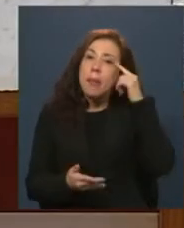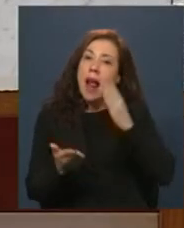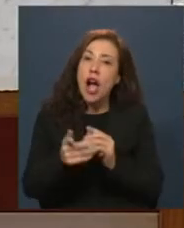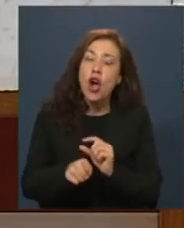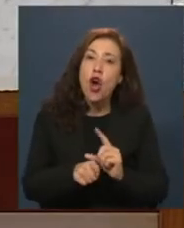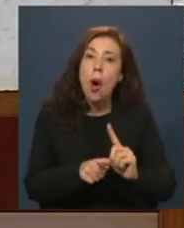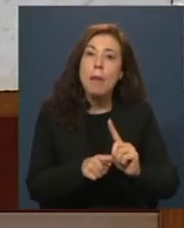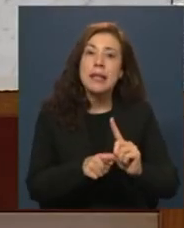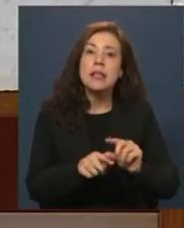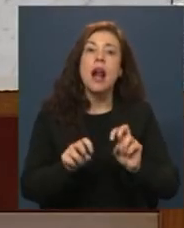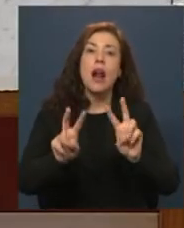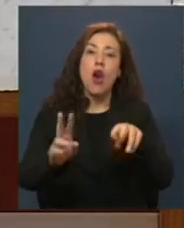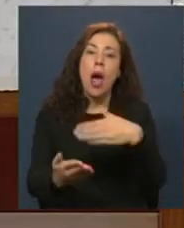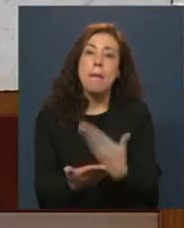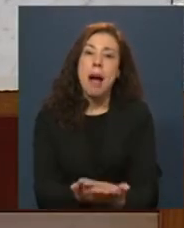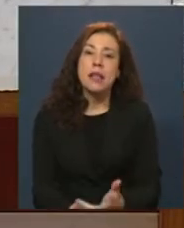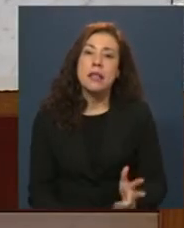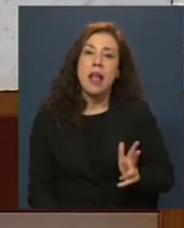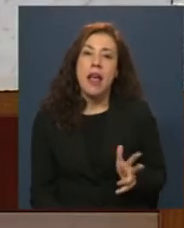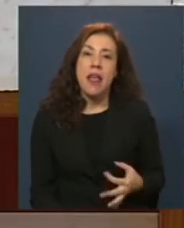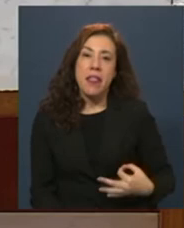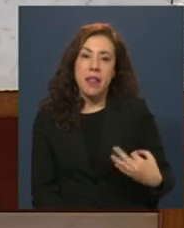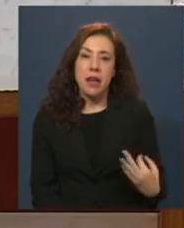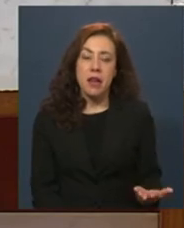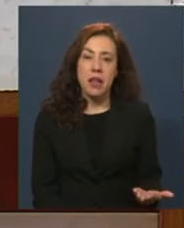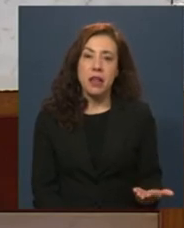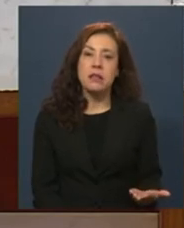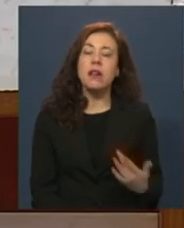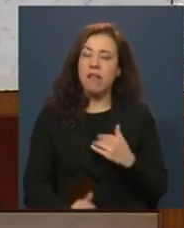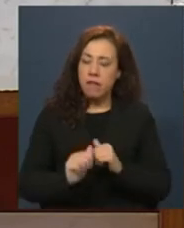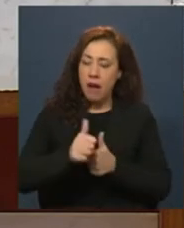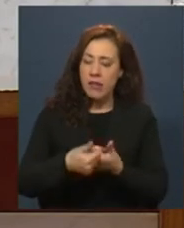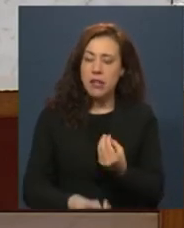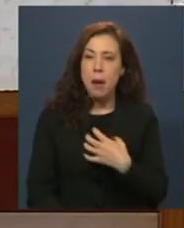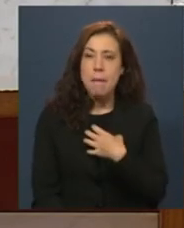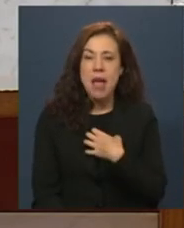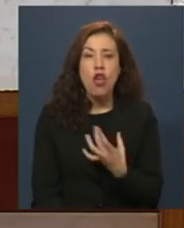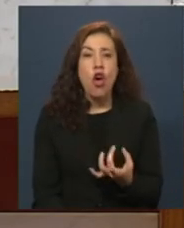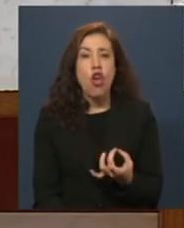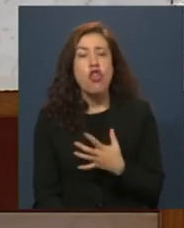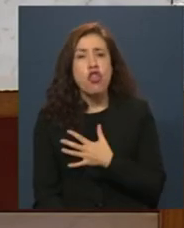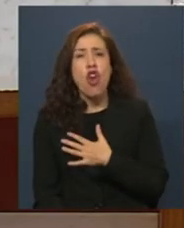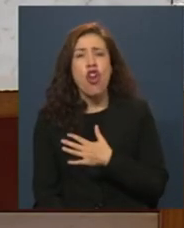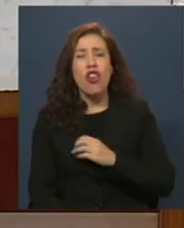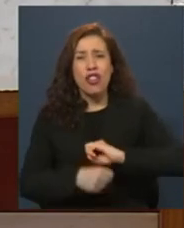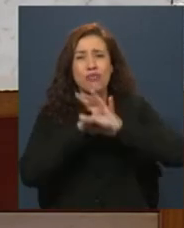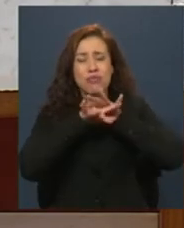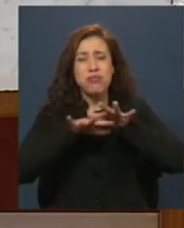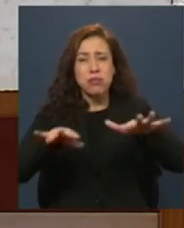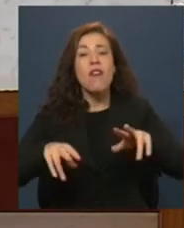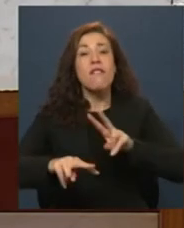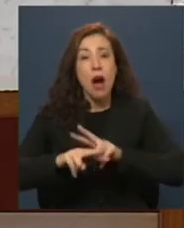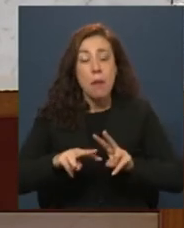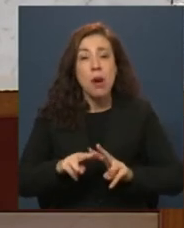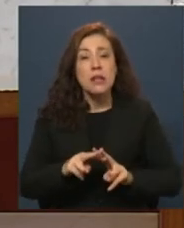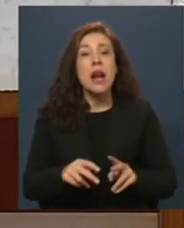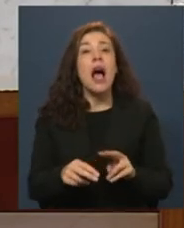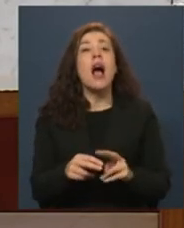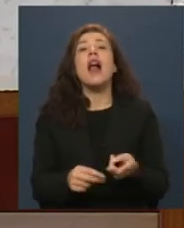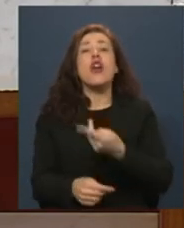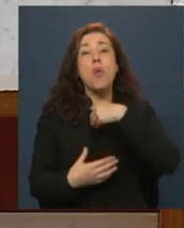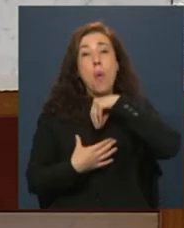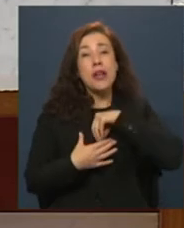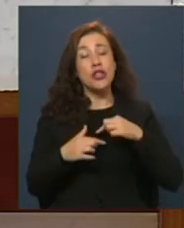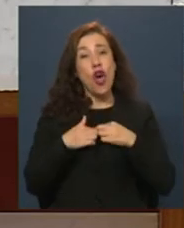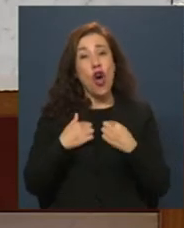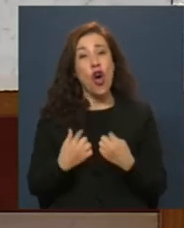una era de paz y de dignidad. Vamos a vencer el miedo y el dolor de la pandemia. Lo haremos llevando en nuestros